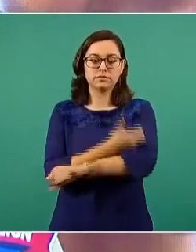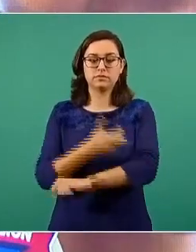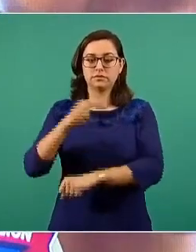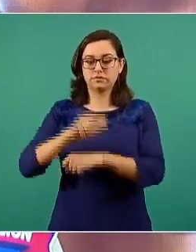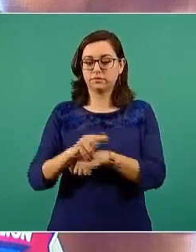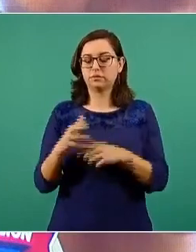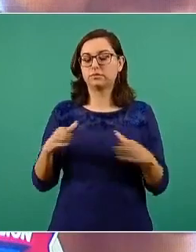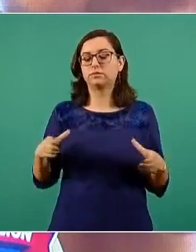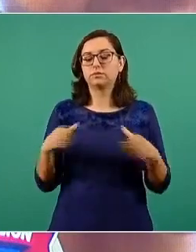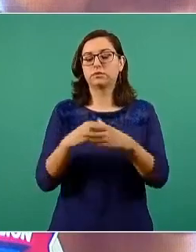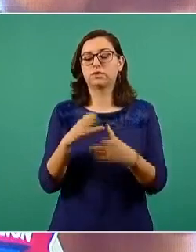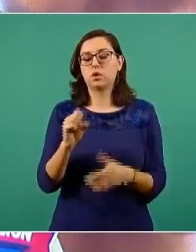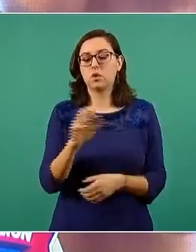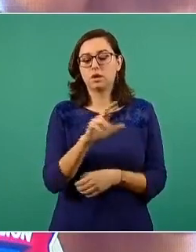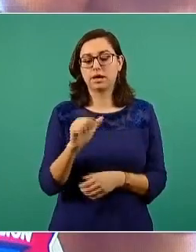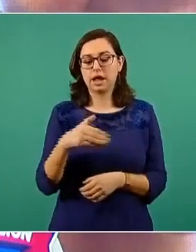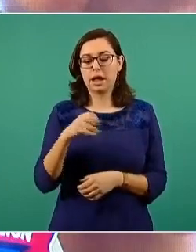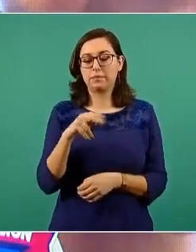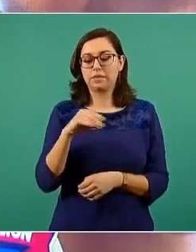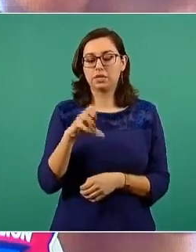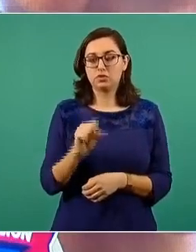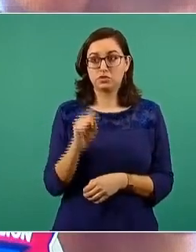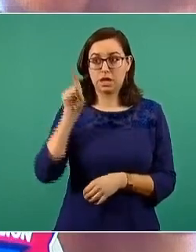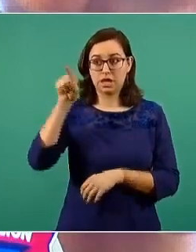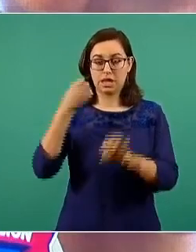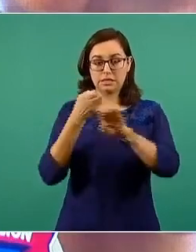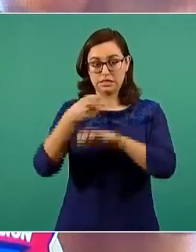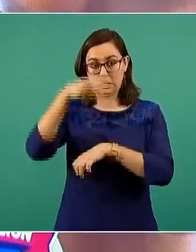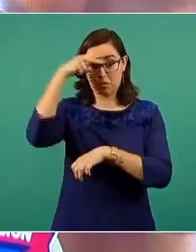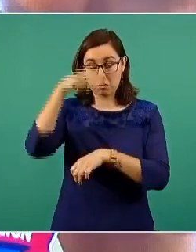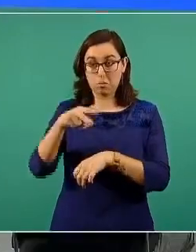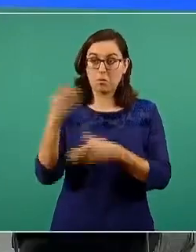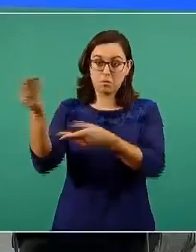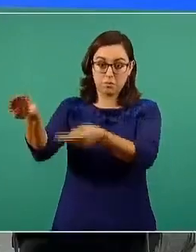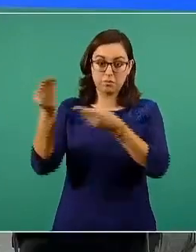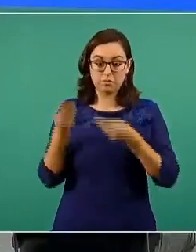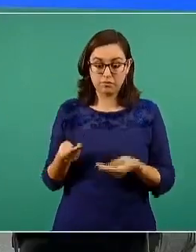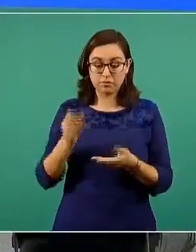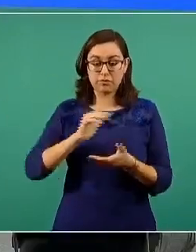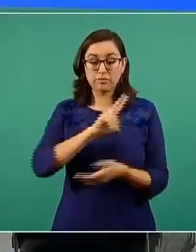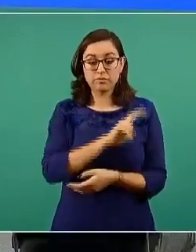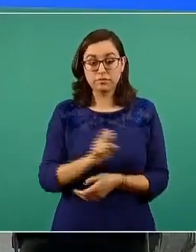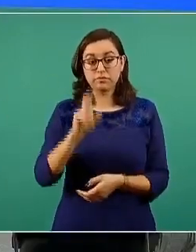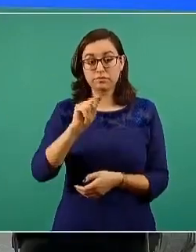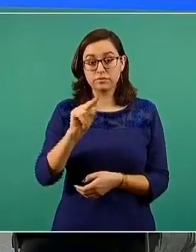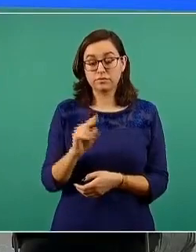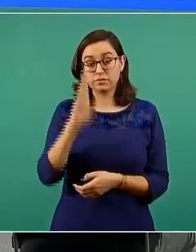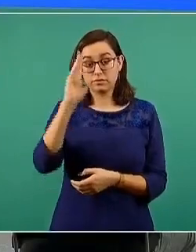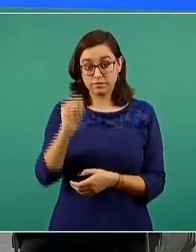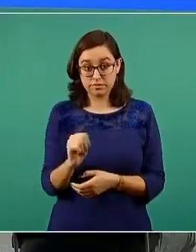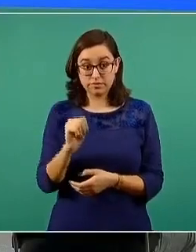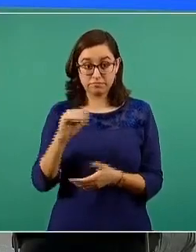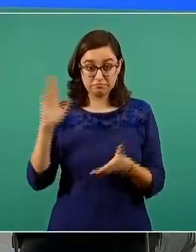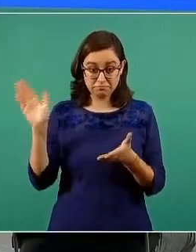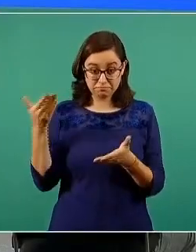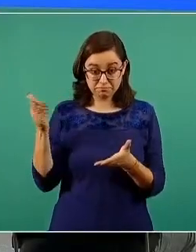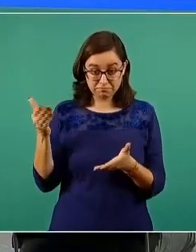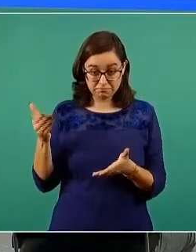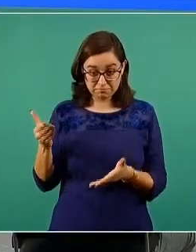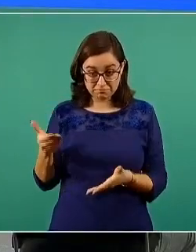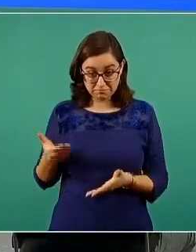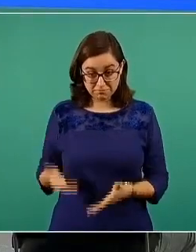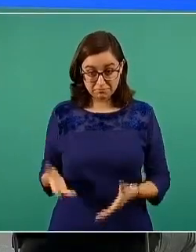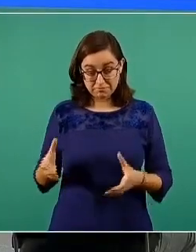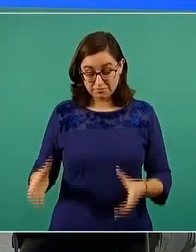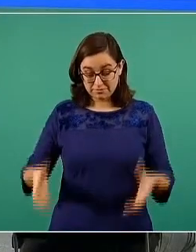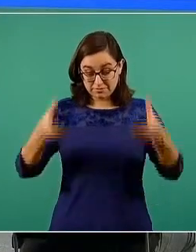operativo Correcaminos en el Estado de México, ayer nos dieron un documento de más de 289 páginas con